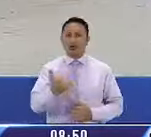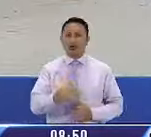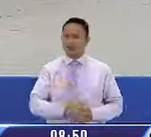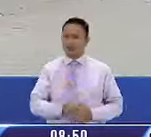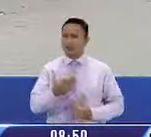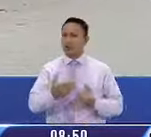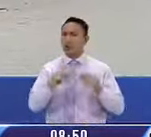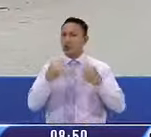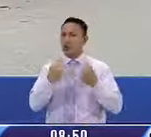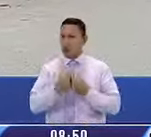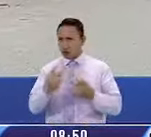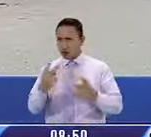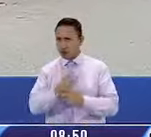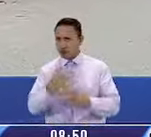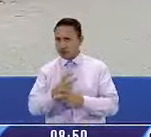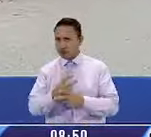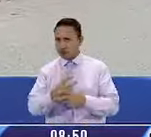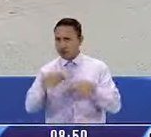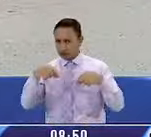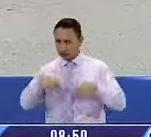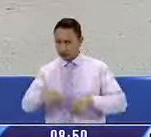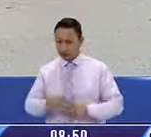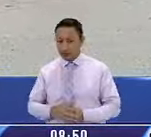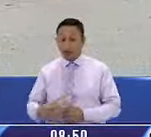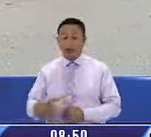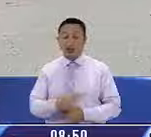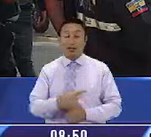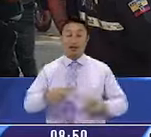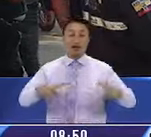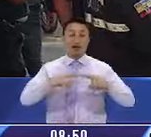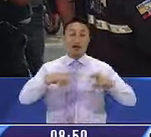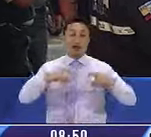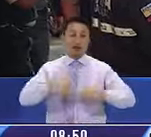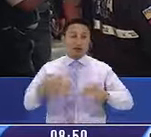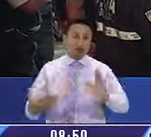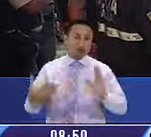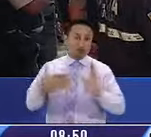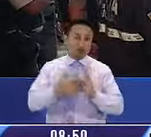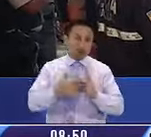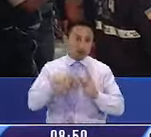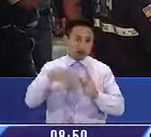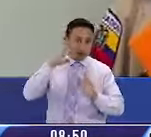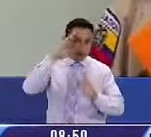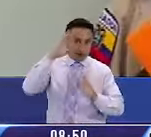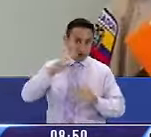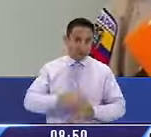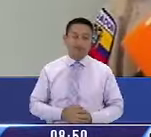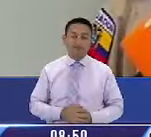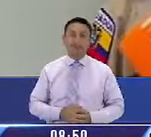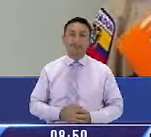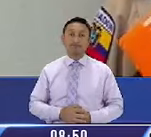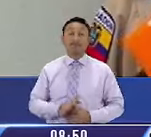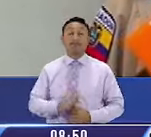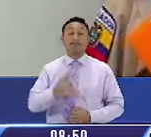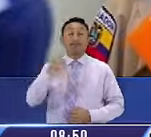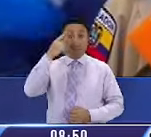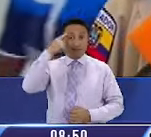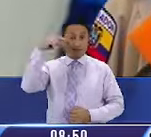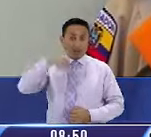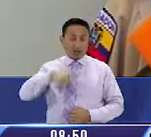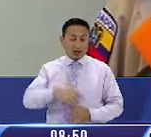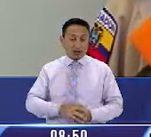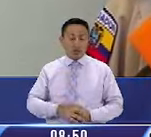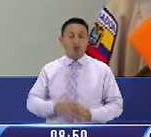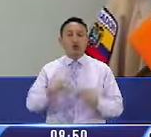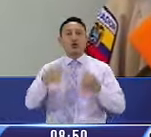de delincuencia organizada, por lo que se ha activado el eje investigativo de la Policía Nacional. Se presume que es una declaración de grupos